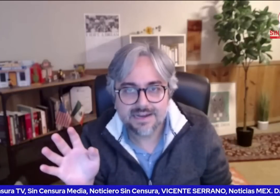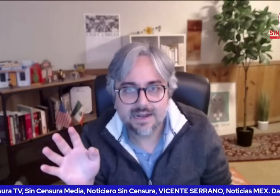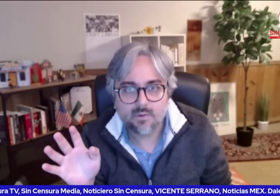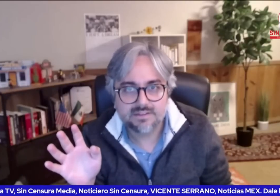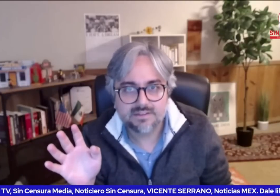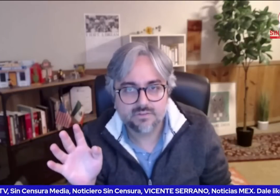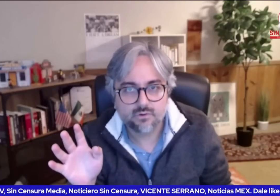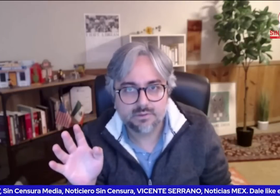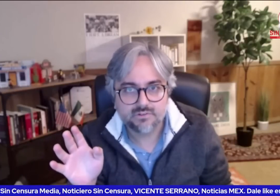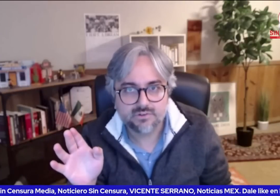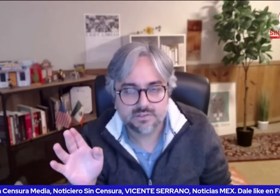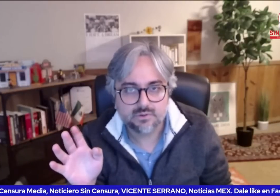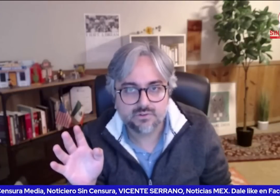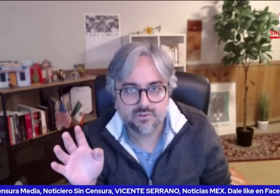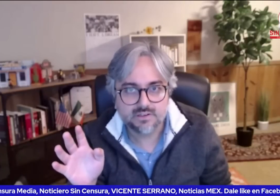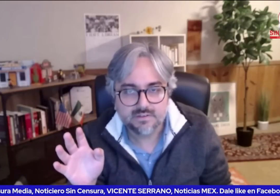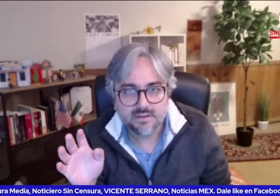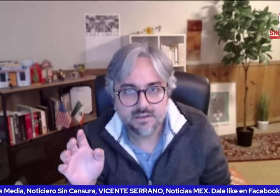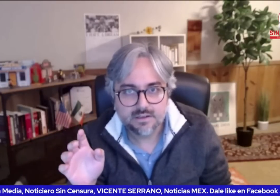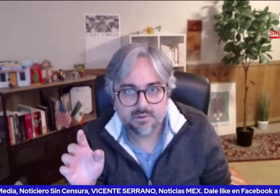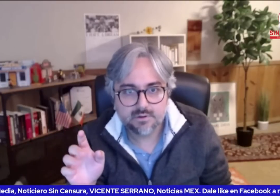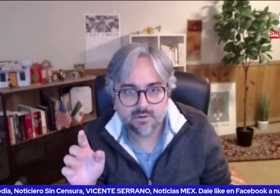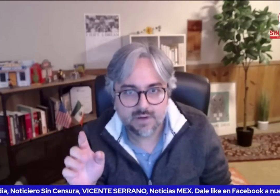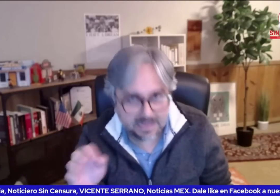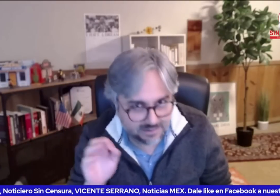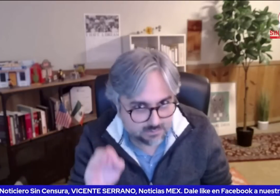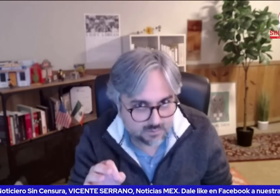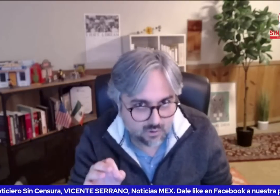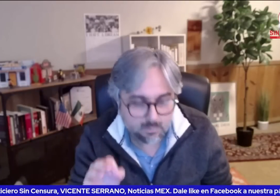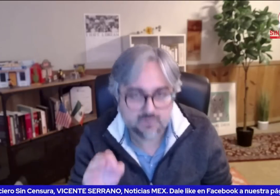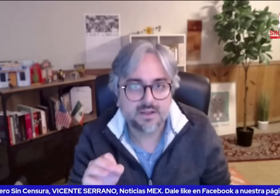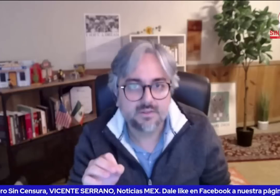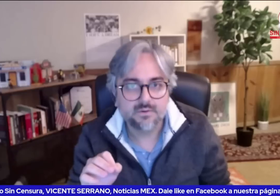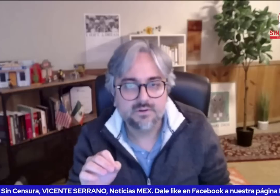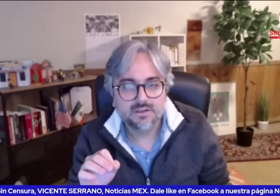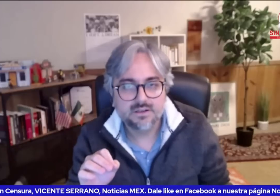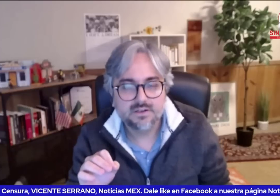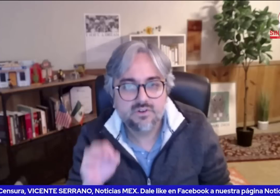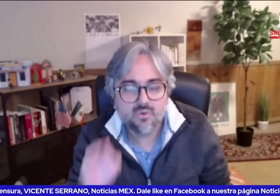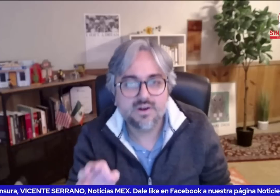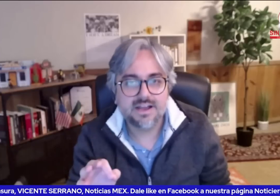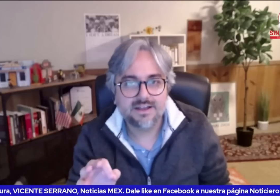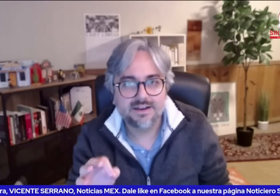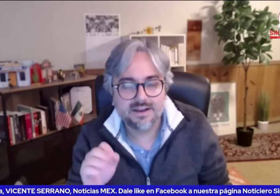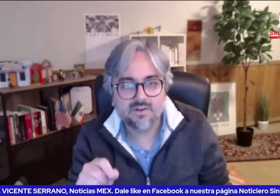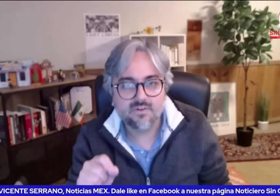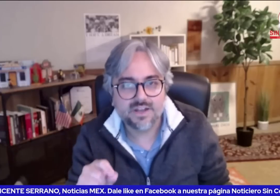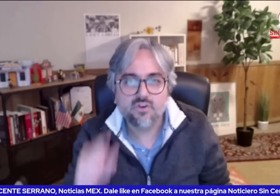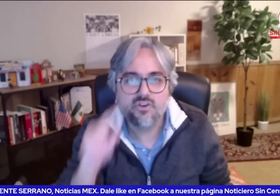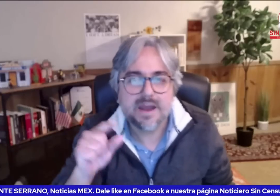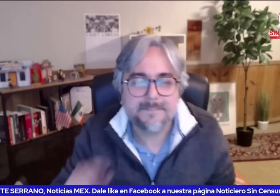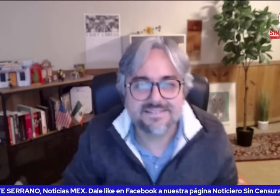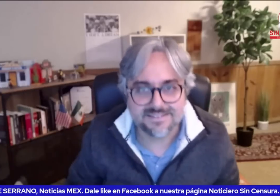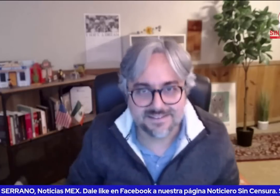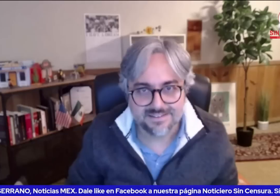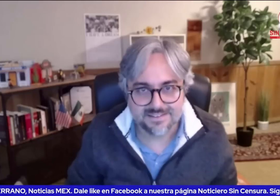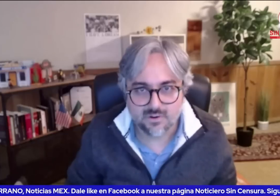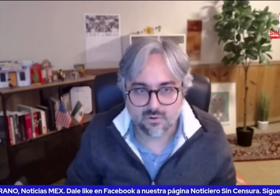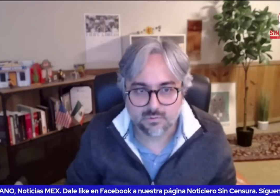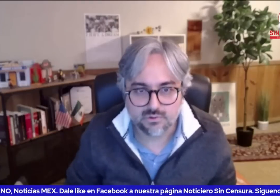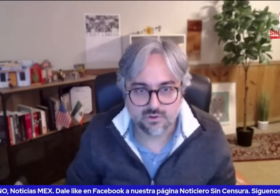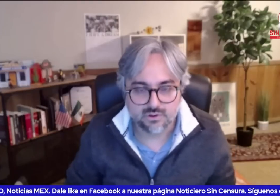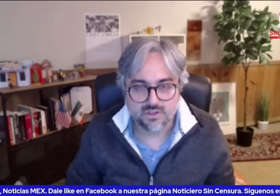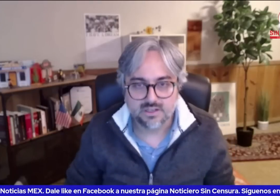allá en la cuarta transformación de situaciones, pero a Andrés Manuel López Obrador nunca le han encontrado ni un ápice